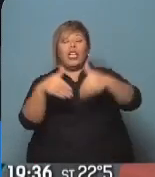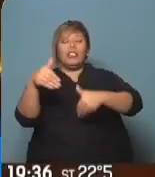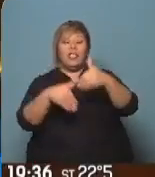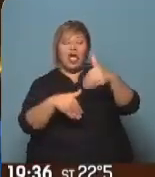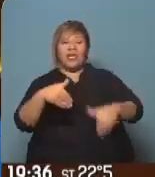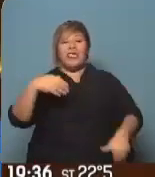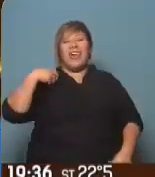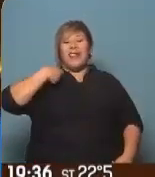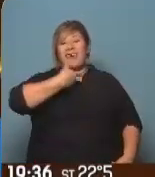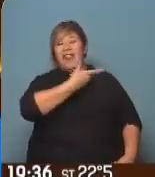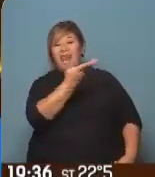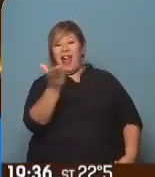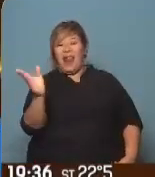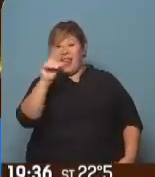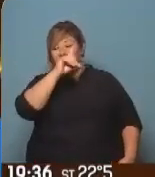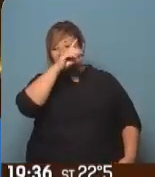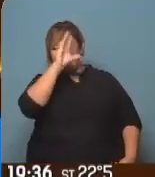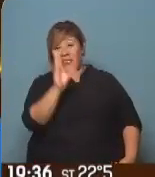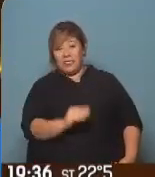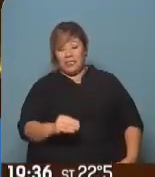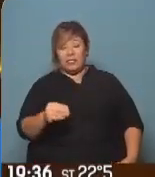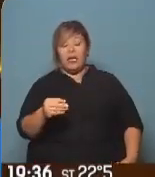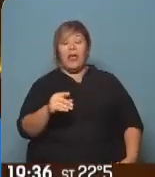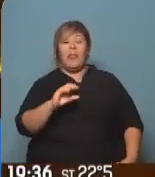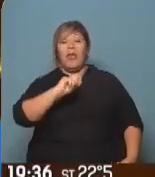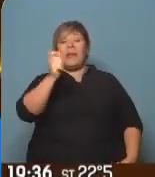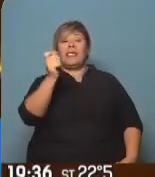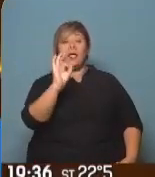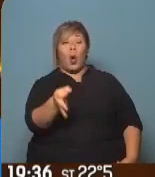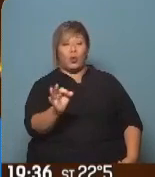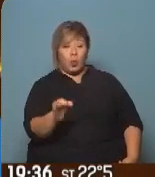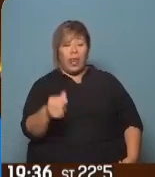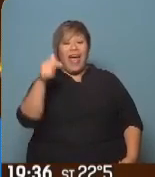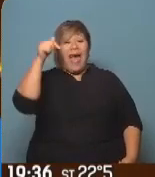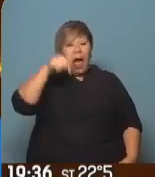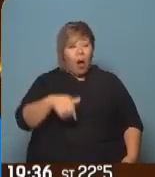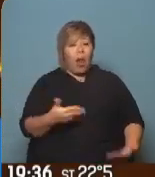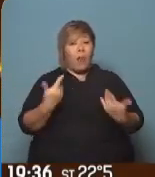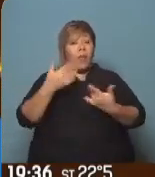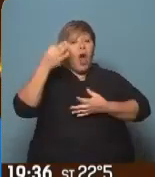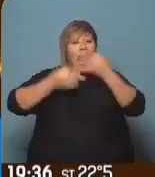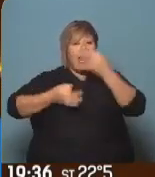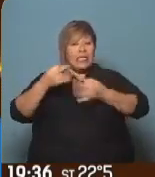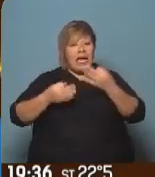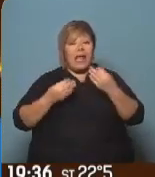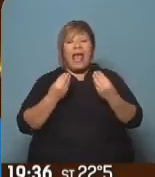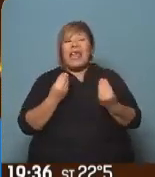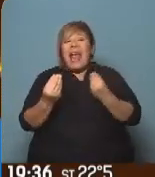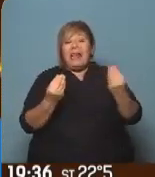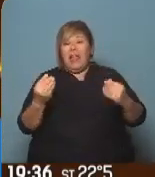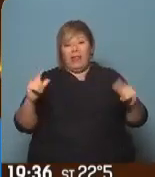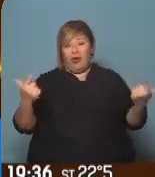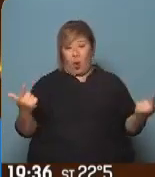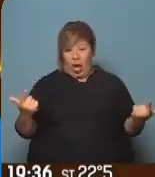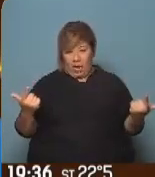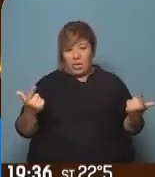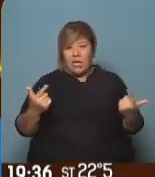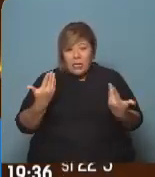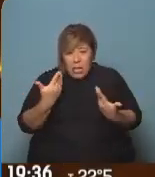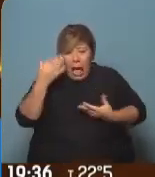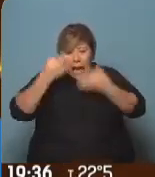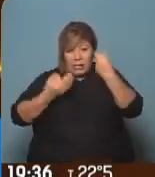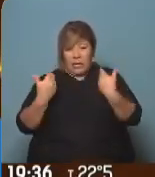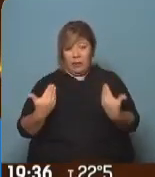octubre? Si es que se puede hacer un análisis ahora sin candidatos firmes de la oposición. Es difícil